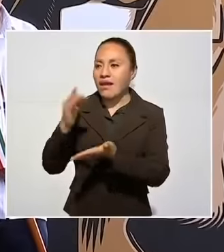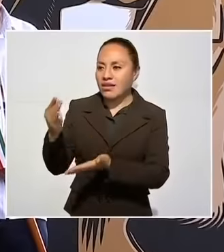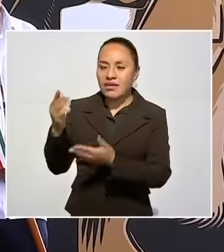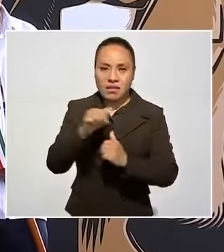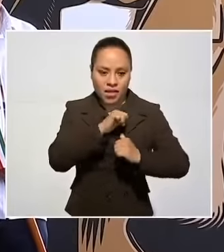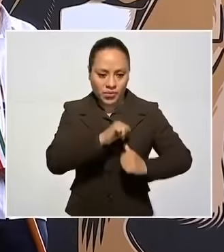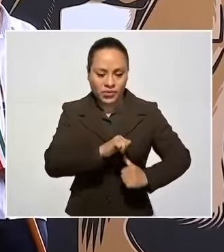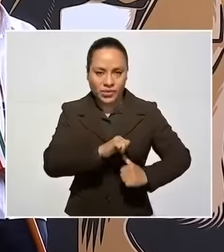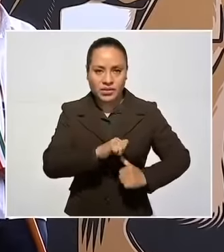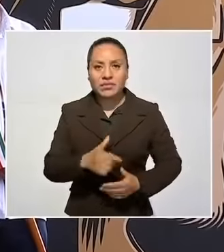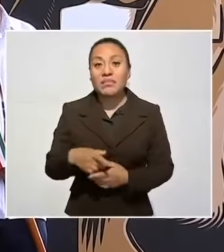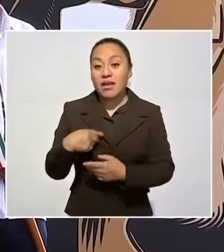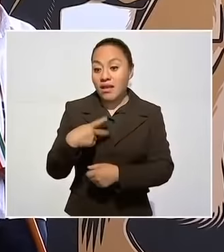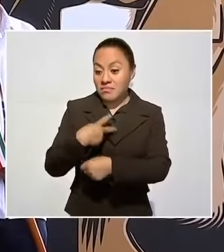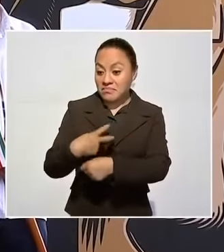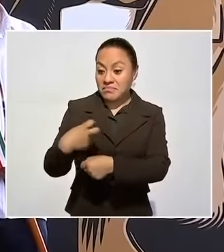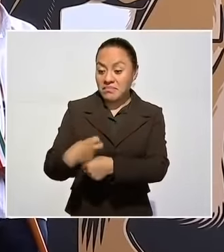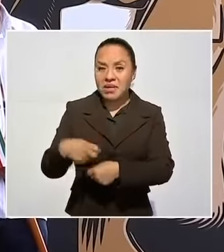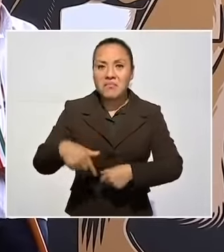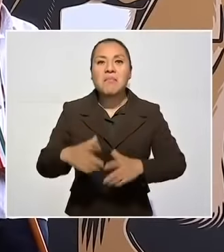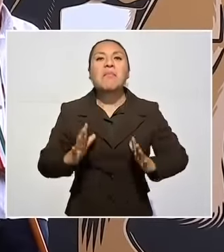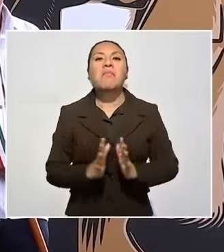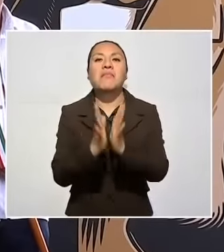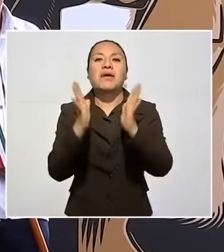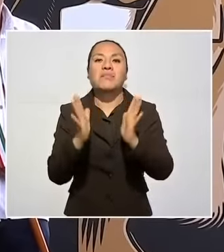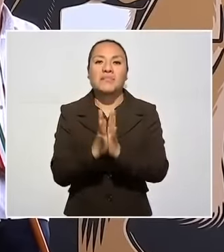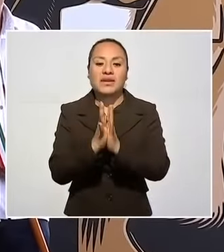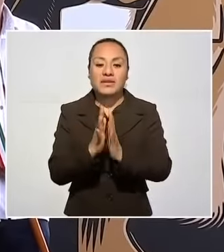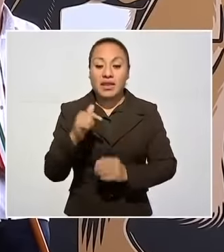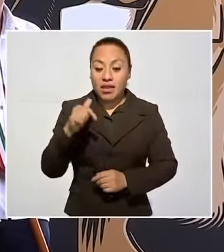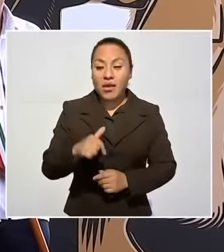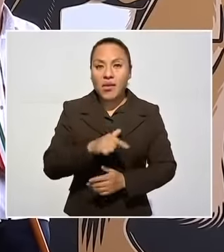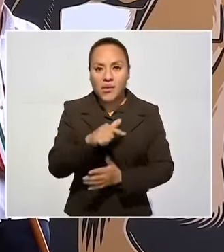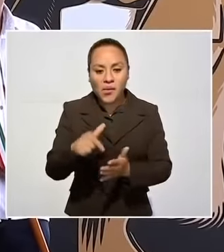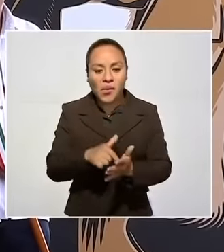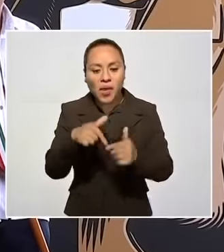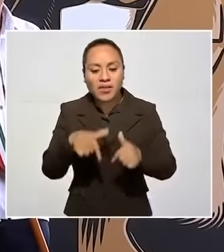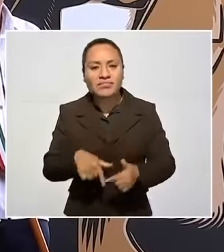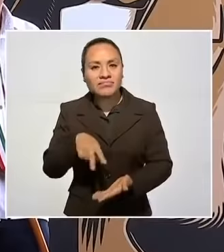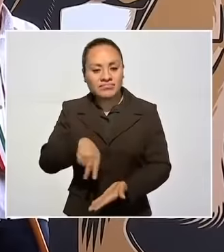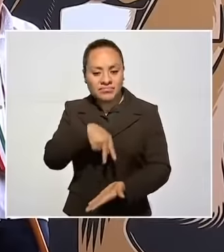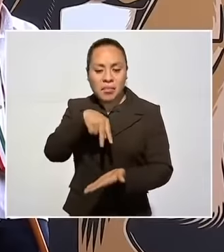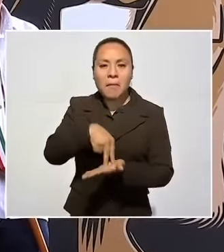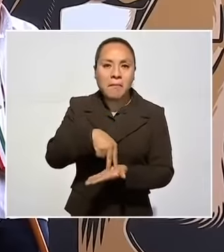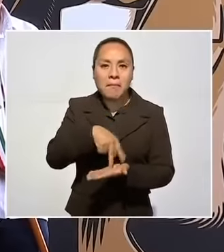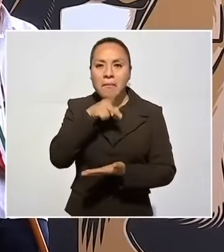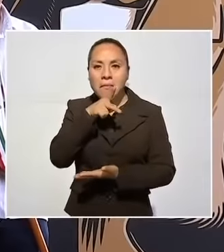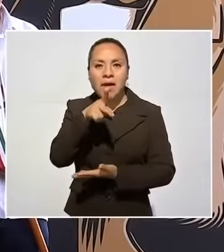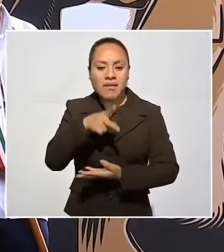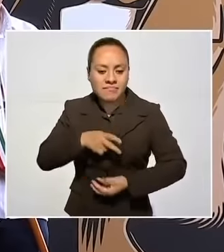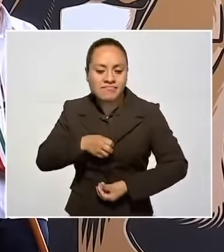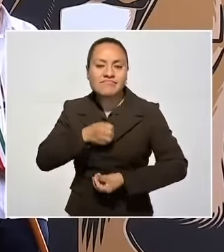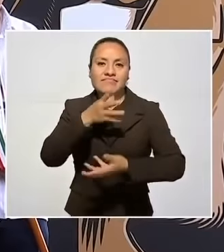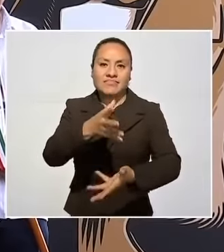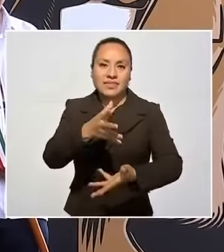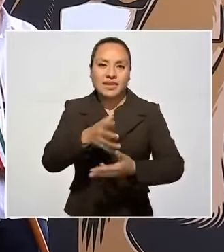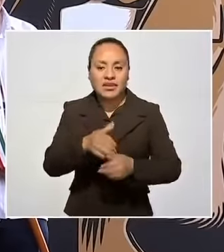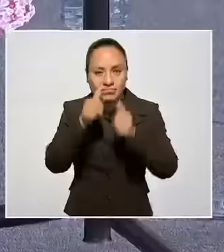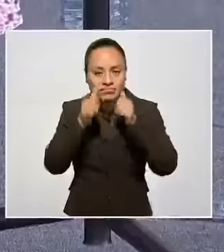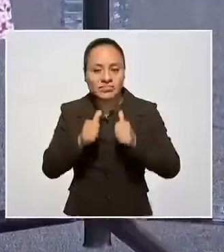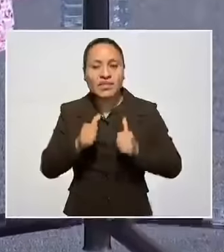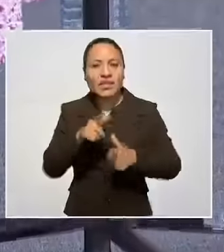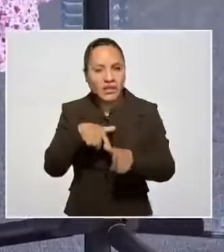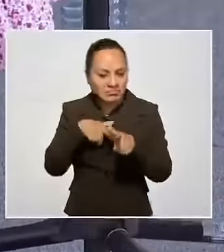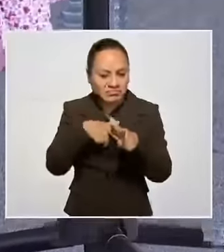autoridad por invitarme a participar en este espacio del arte de la palabra que nos permite seguir